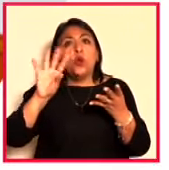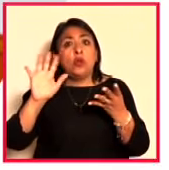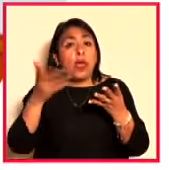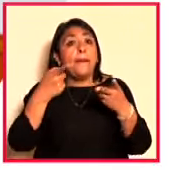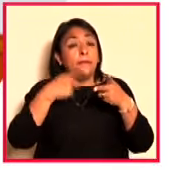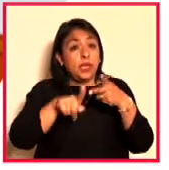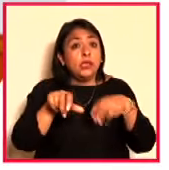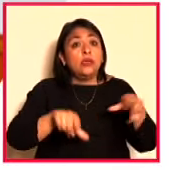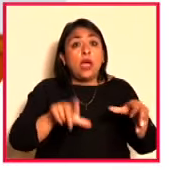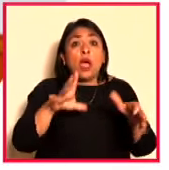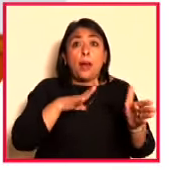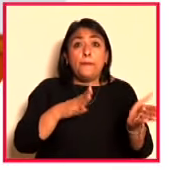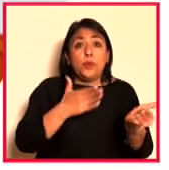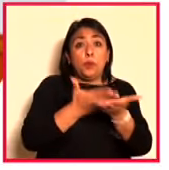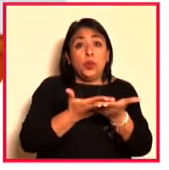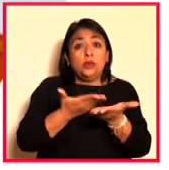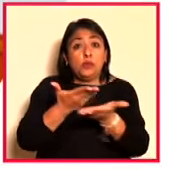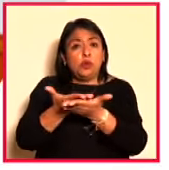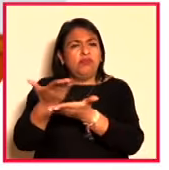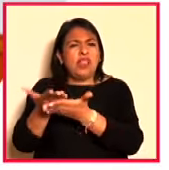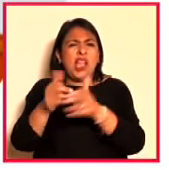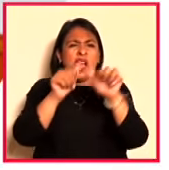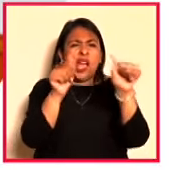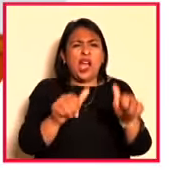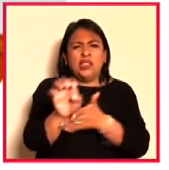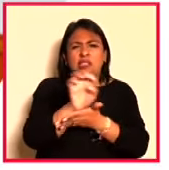con propuestas que abarcan todas las artes escénicas.